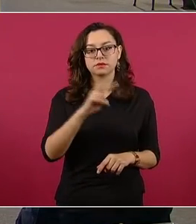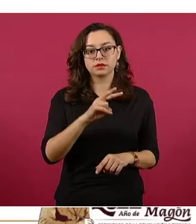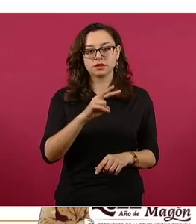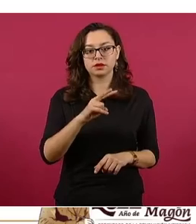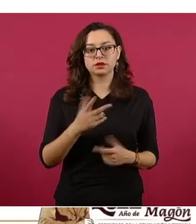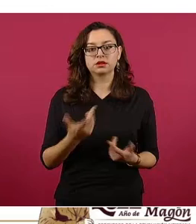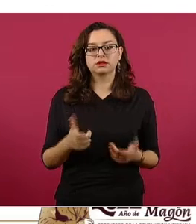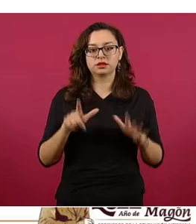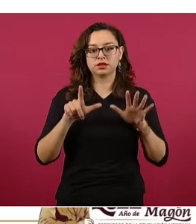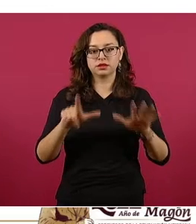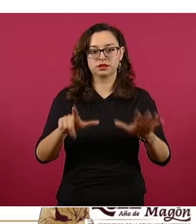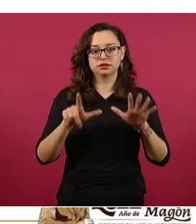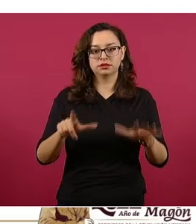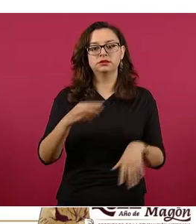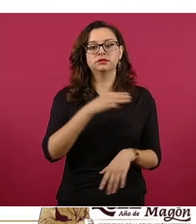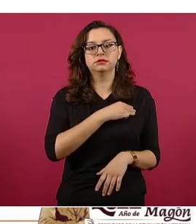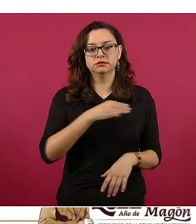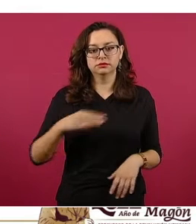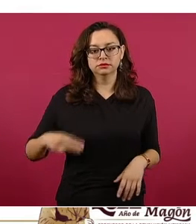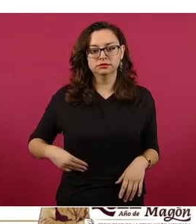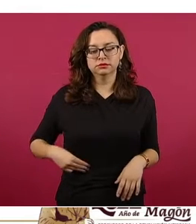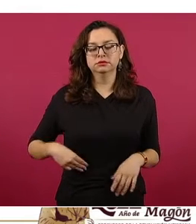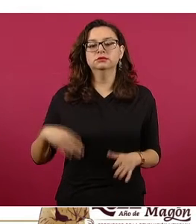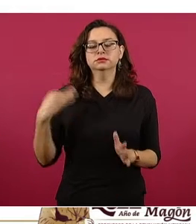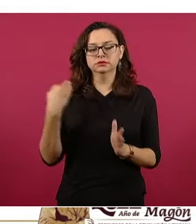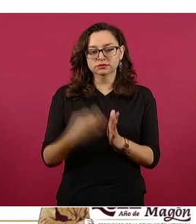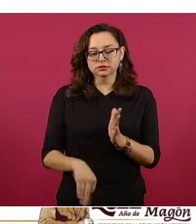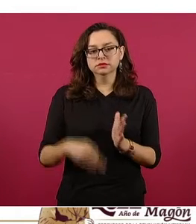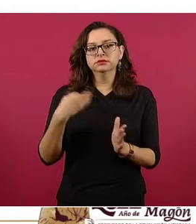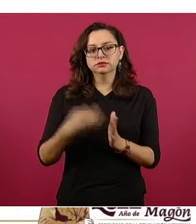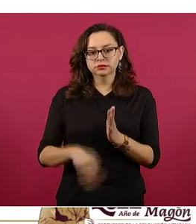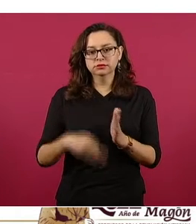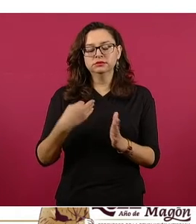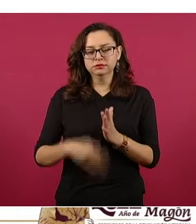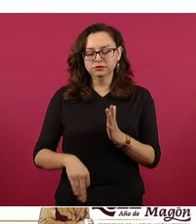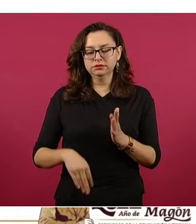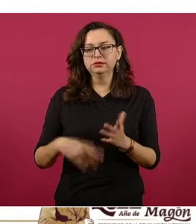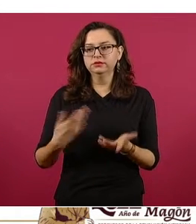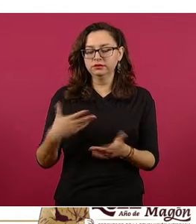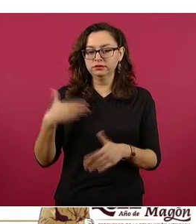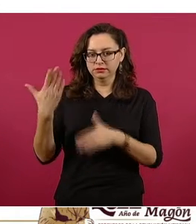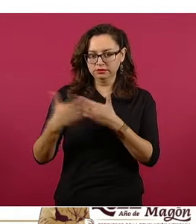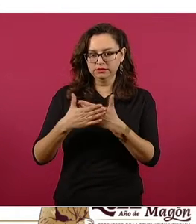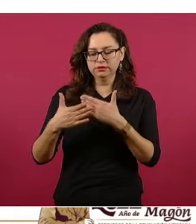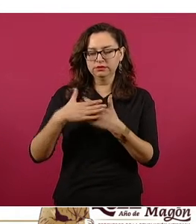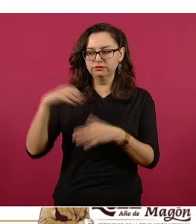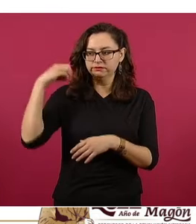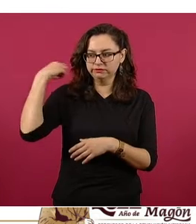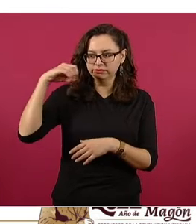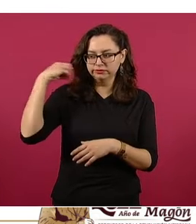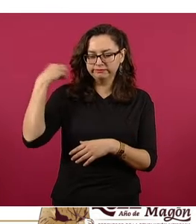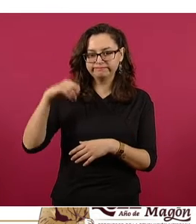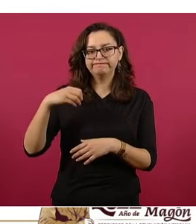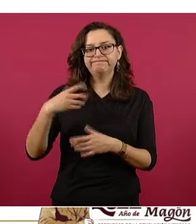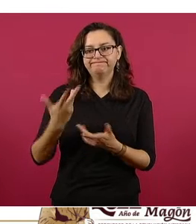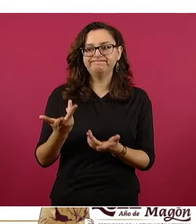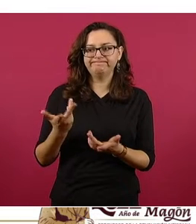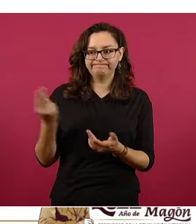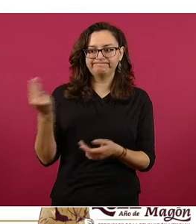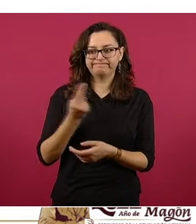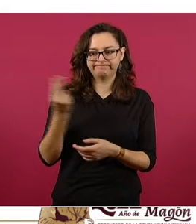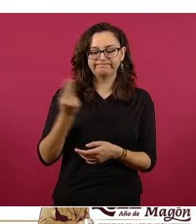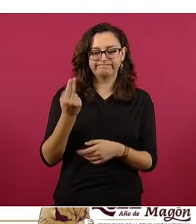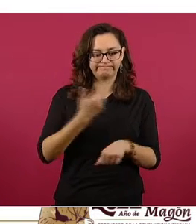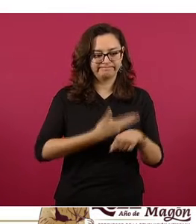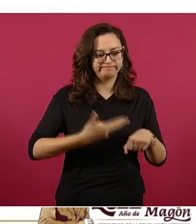los 17 municipios que todavía nos faltan en la costa de Oaxaca. Estamos todavía ahorita, como